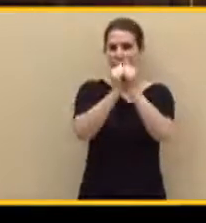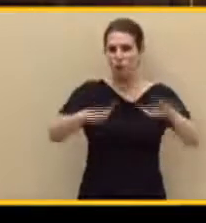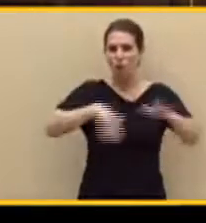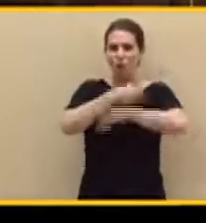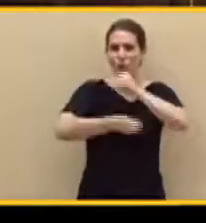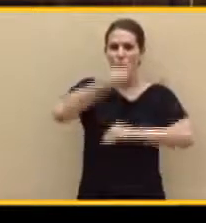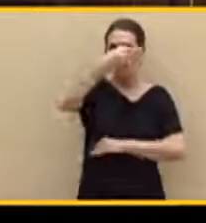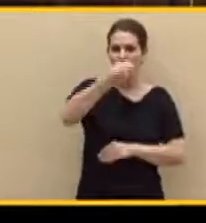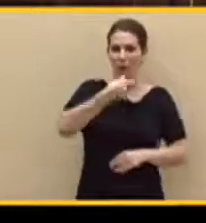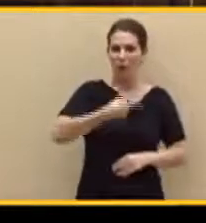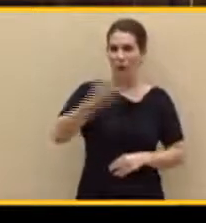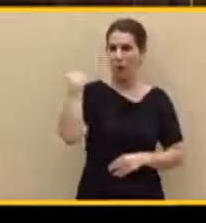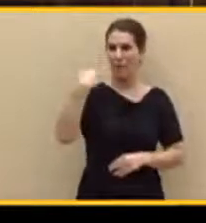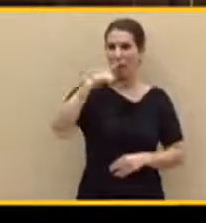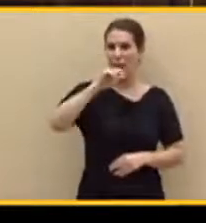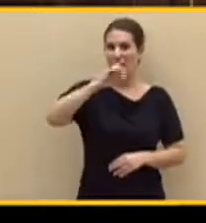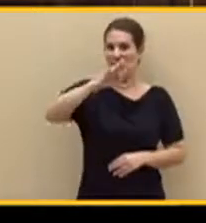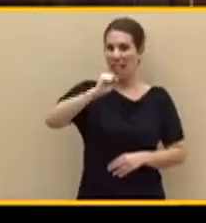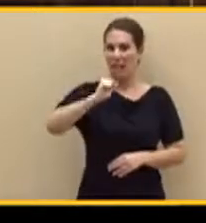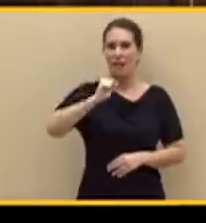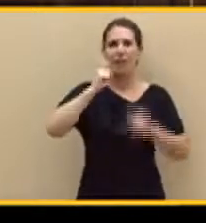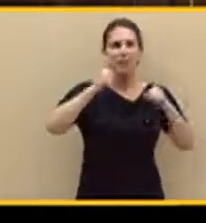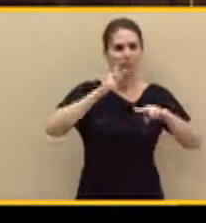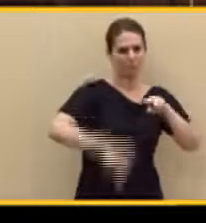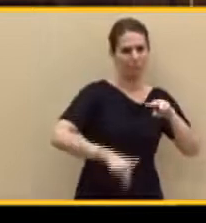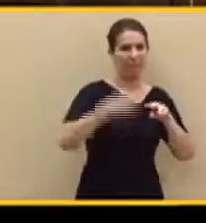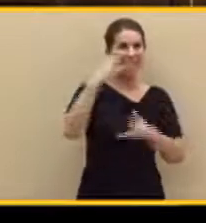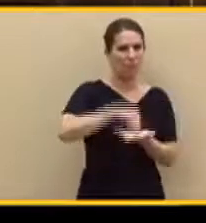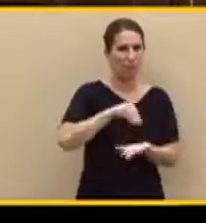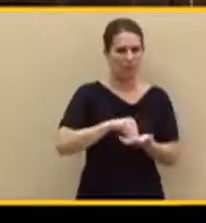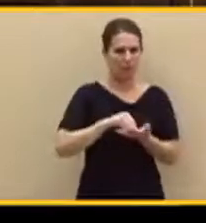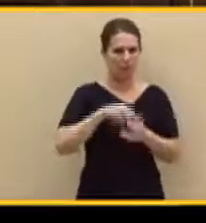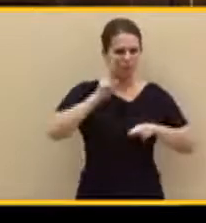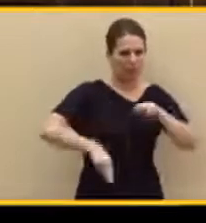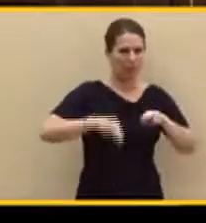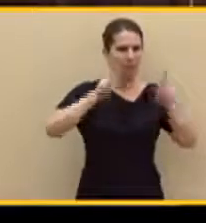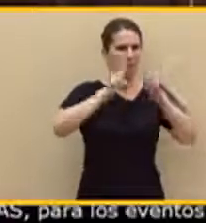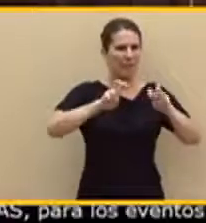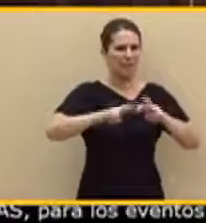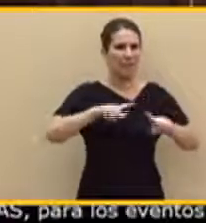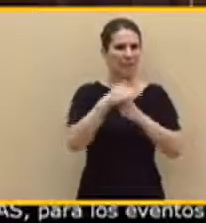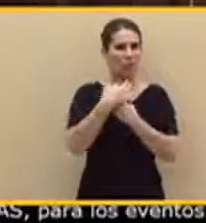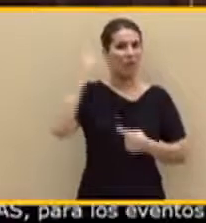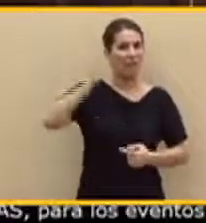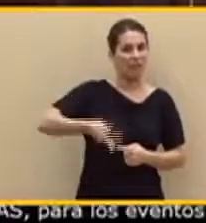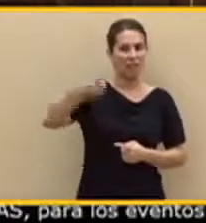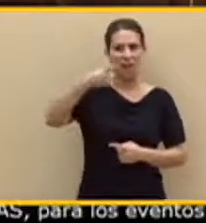señor Blesa y hasta en tres ocasiones evitó que se investigara a la trama que afectaba a Ignacio González en relación a la construcción del campo de